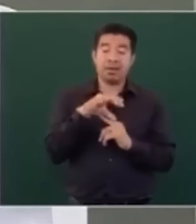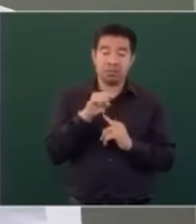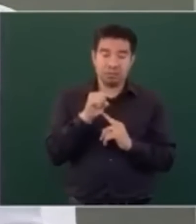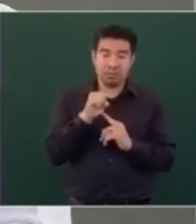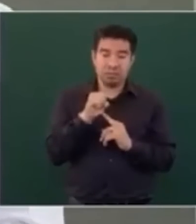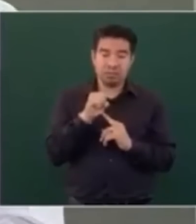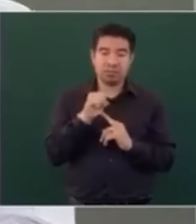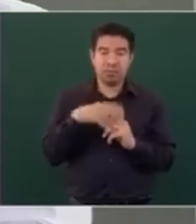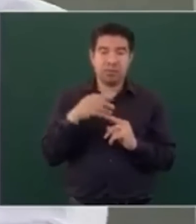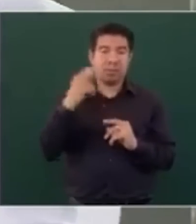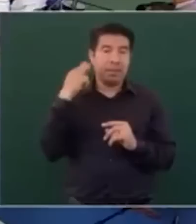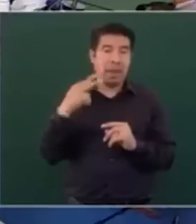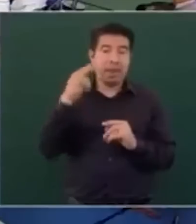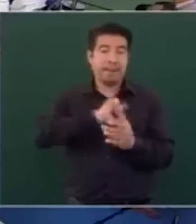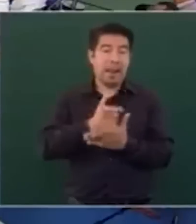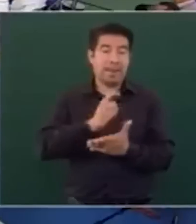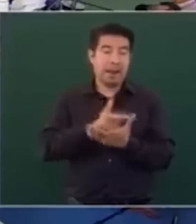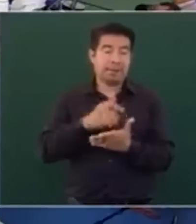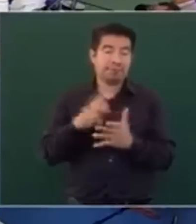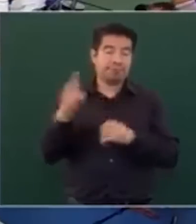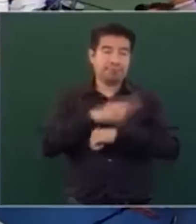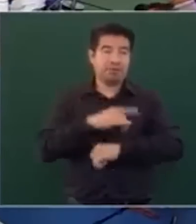para vivir